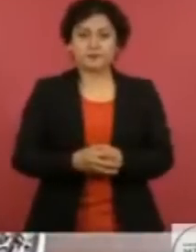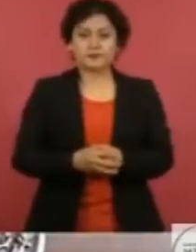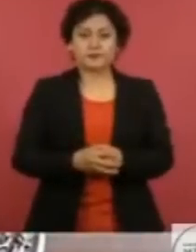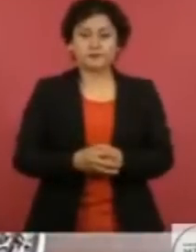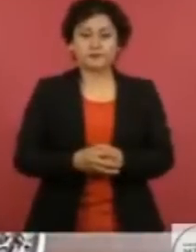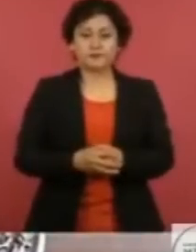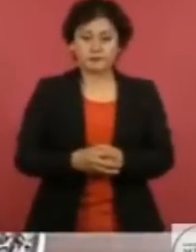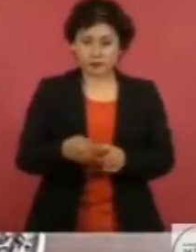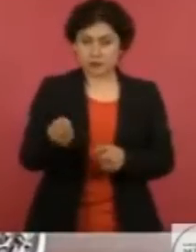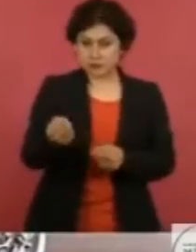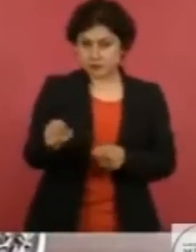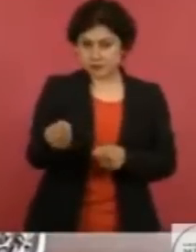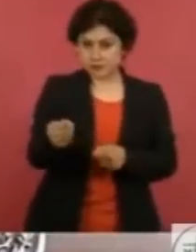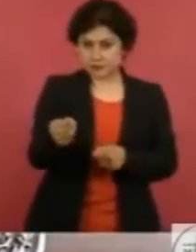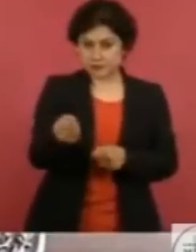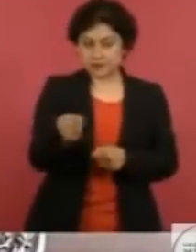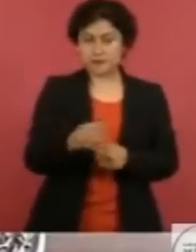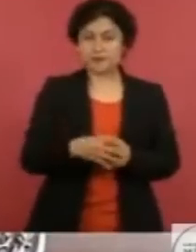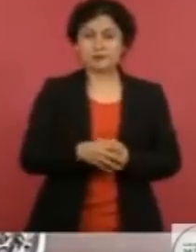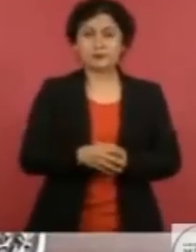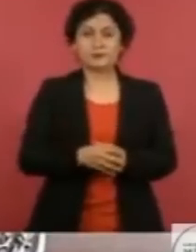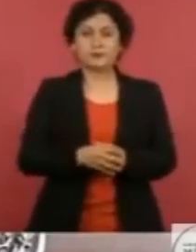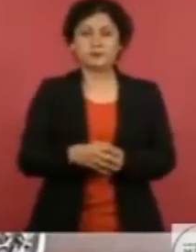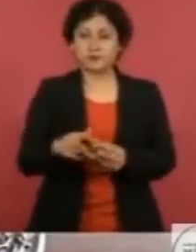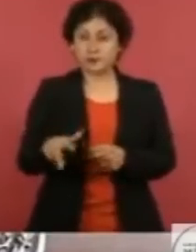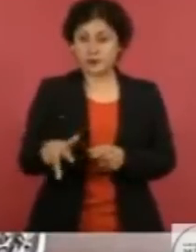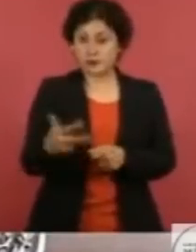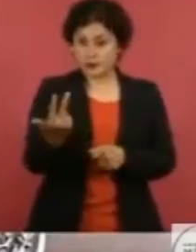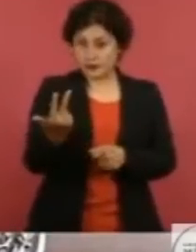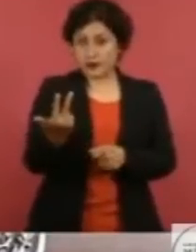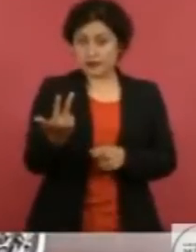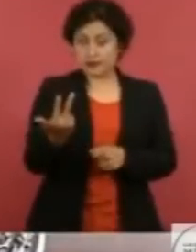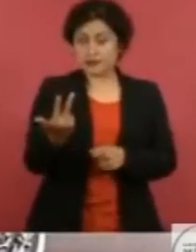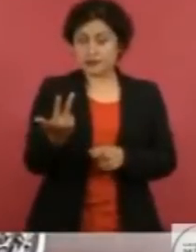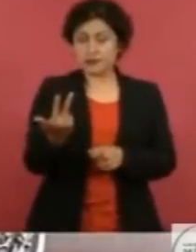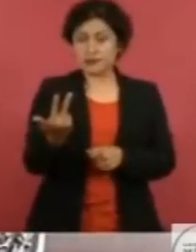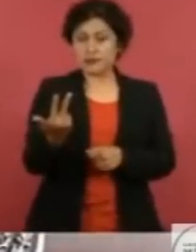de septiembre. El 13 se